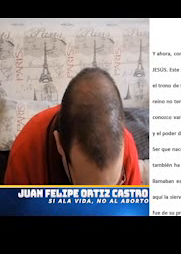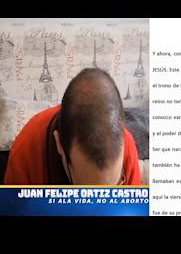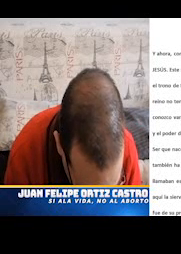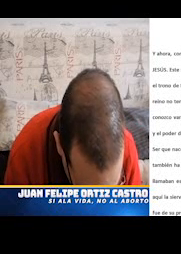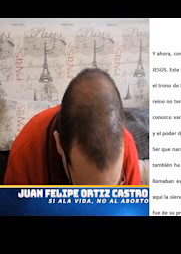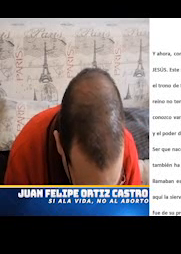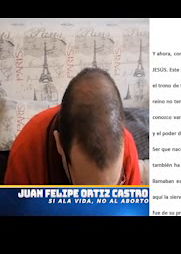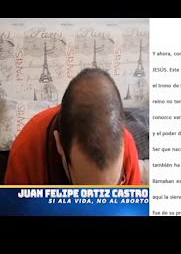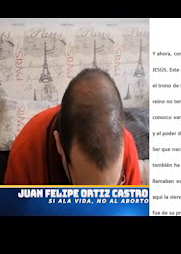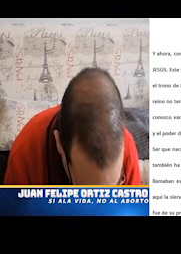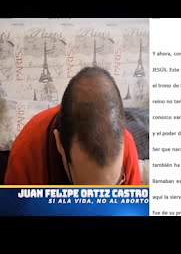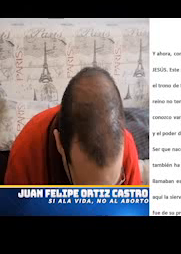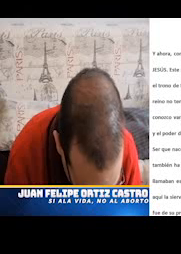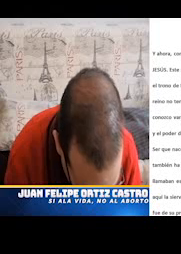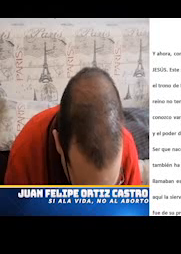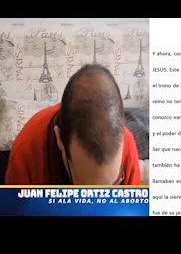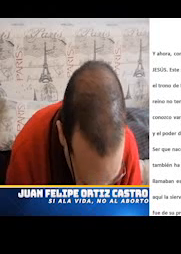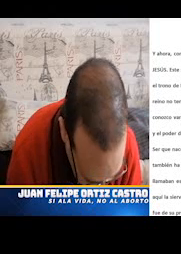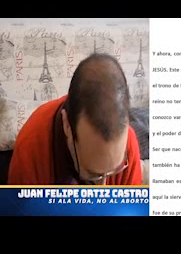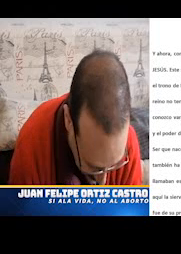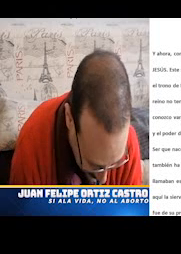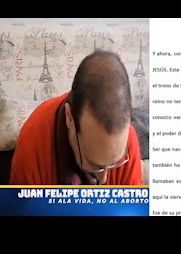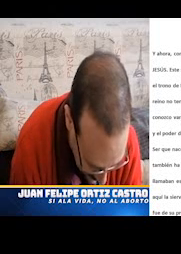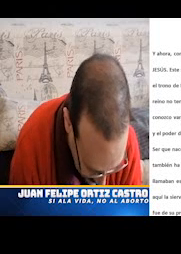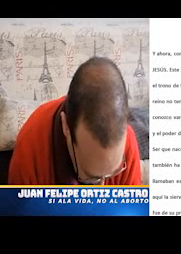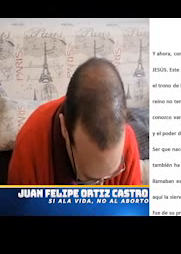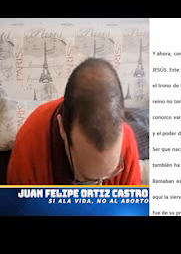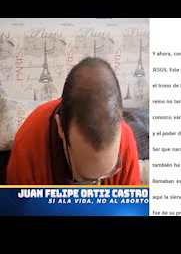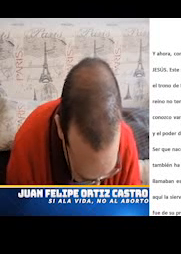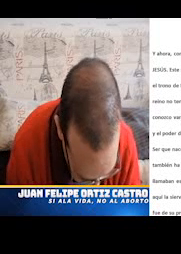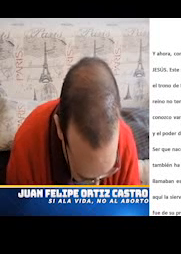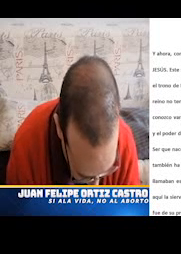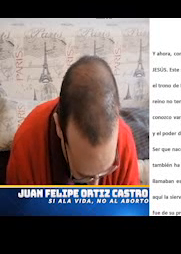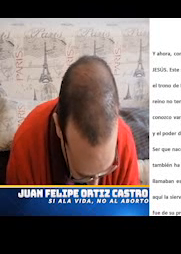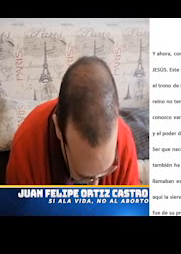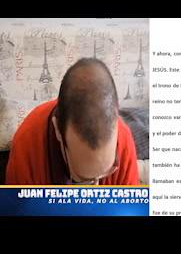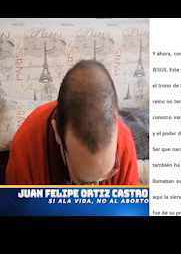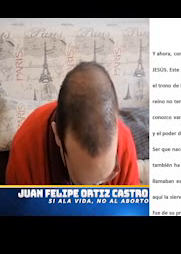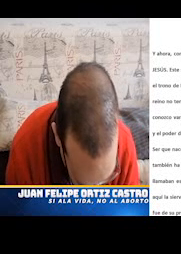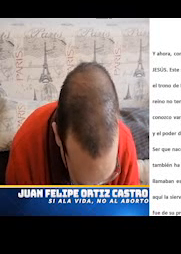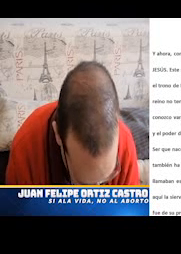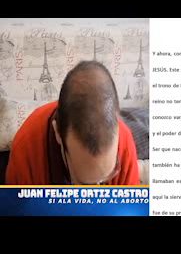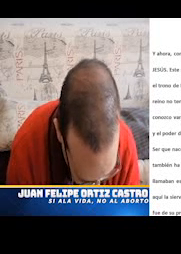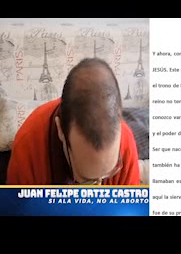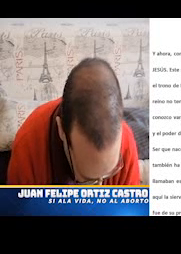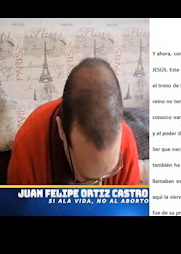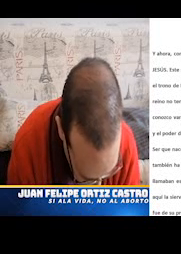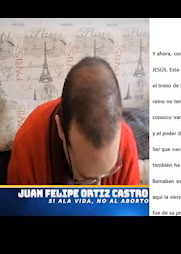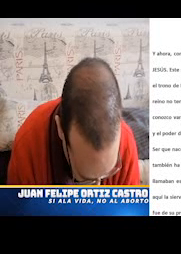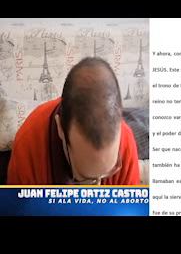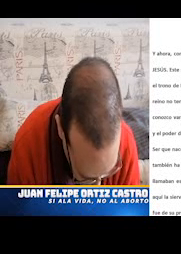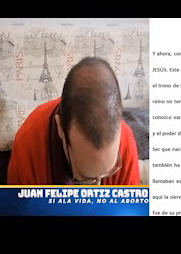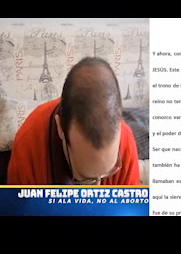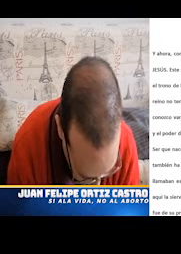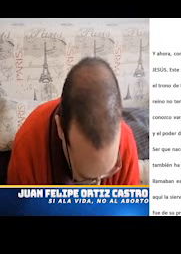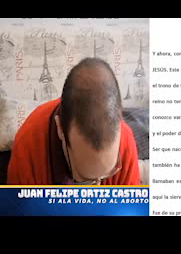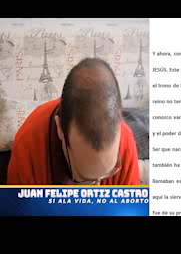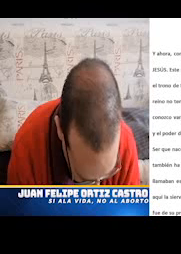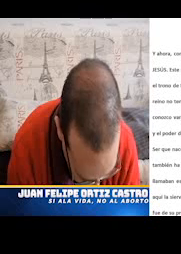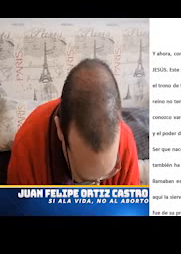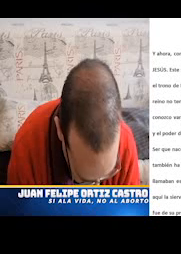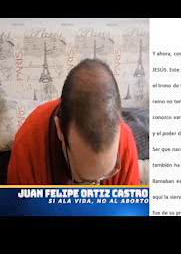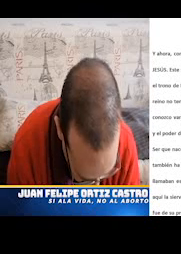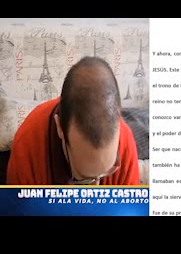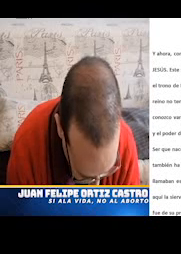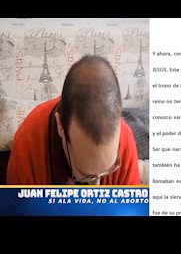le dará el trono de David, su padre, y reinará sobre la casa de Jacob para siempre, y su reino no tendrá